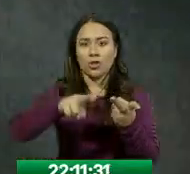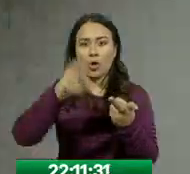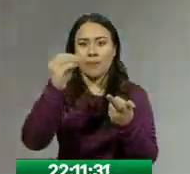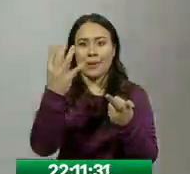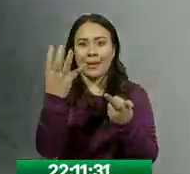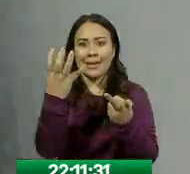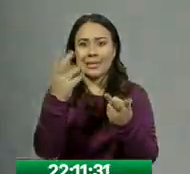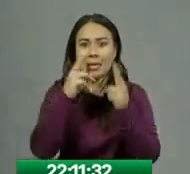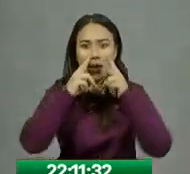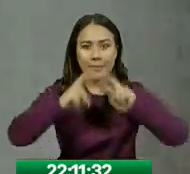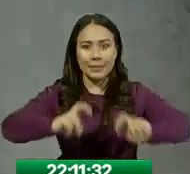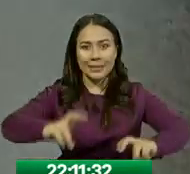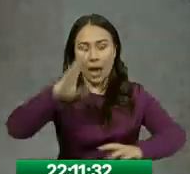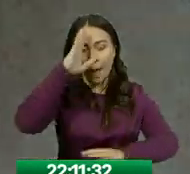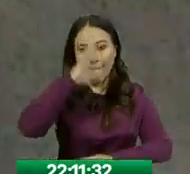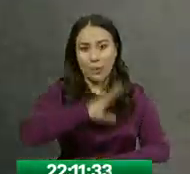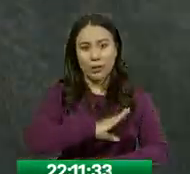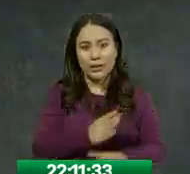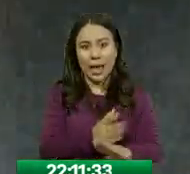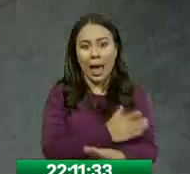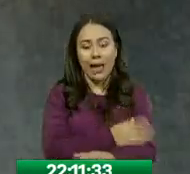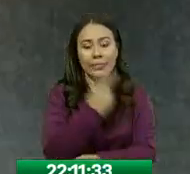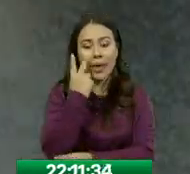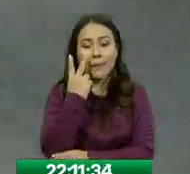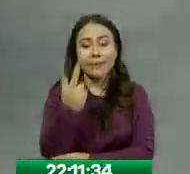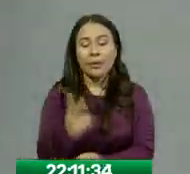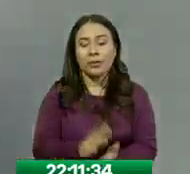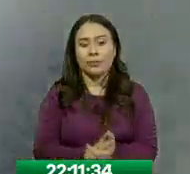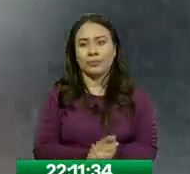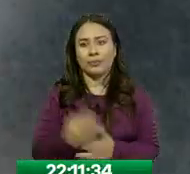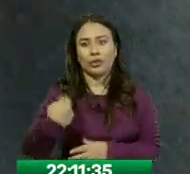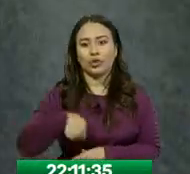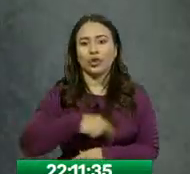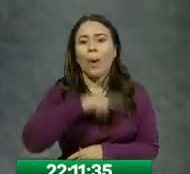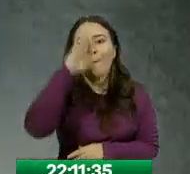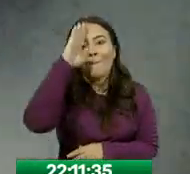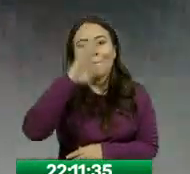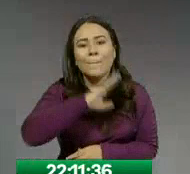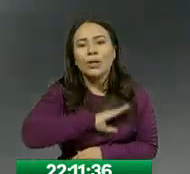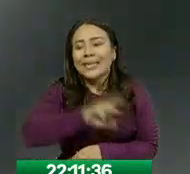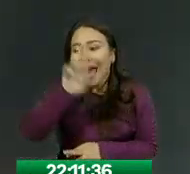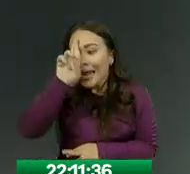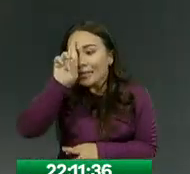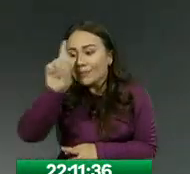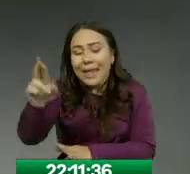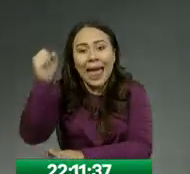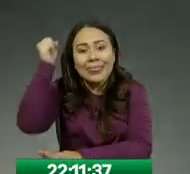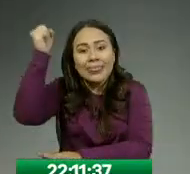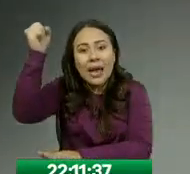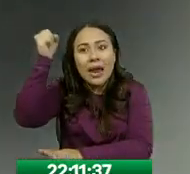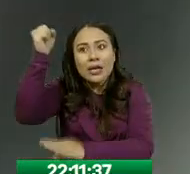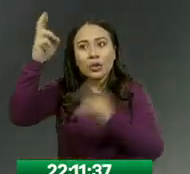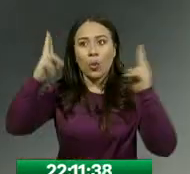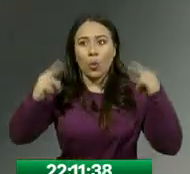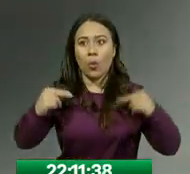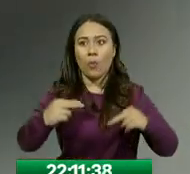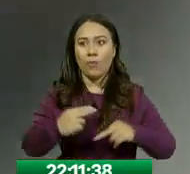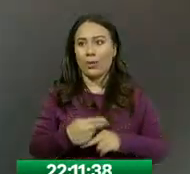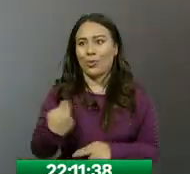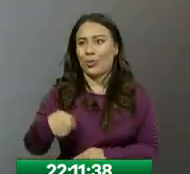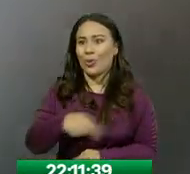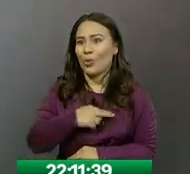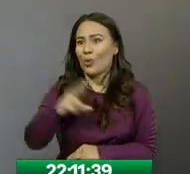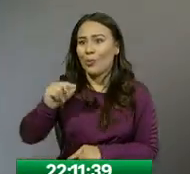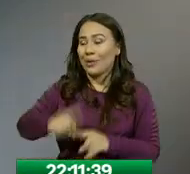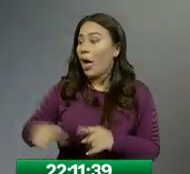agente policial que presenció lo ocurrido. Nosotros como policía tenemos que respetar los derechos humanos de todas las personas. No podemos nosotros agredir a